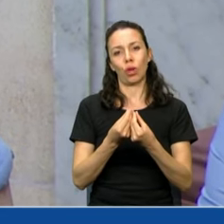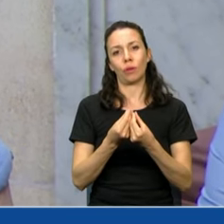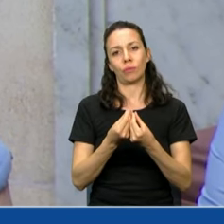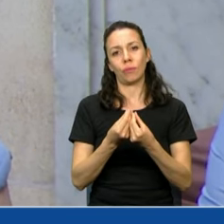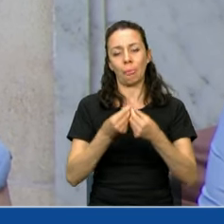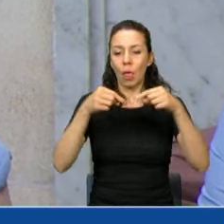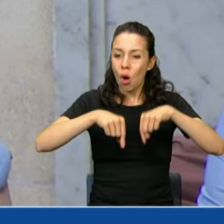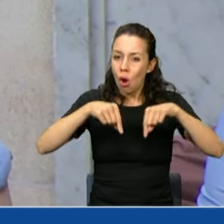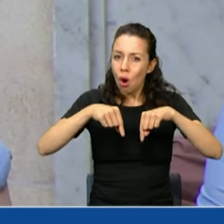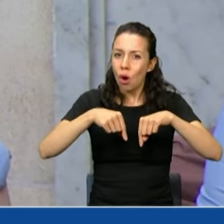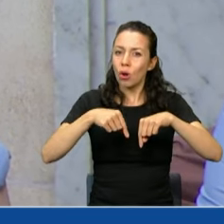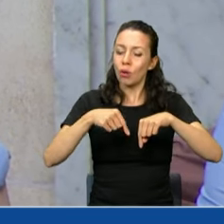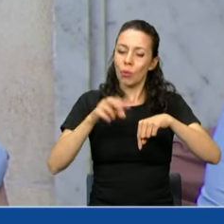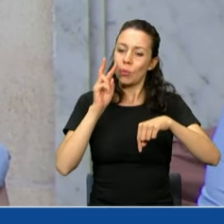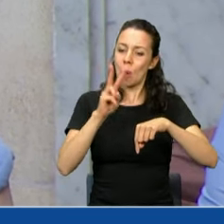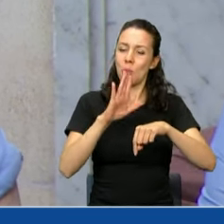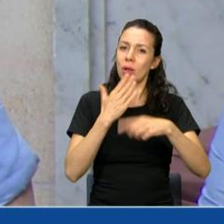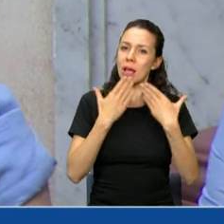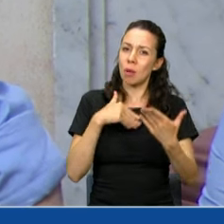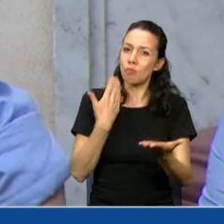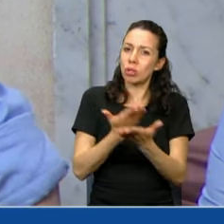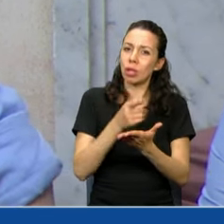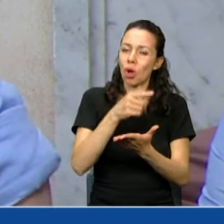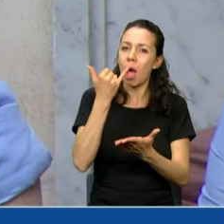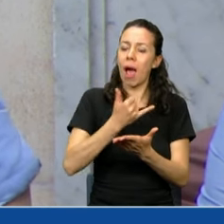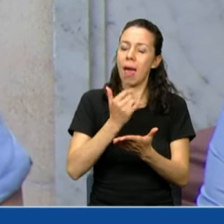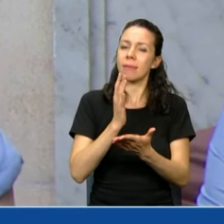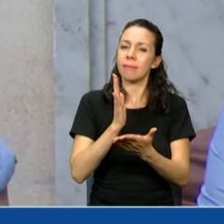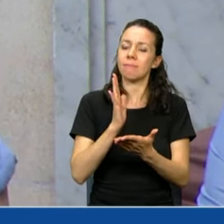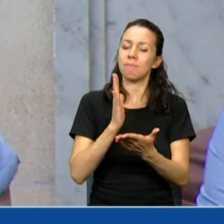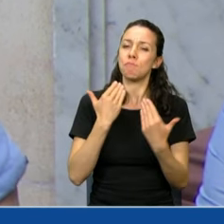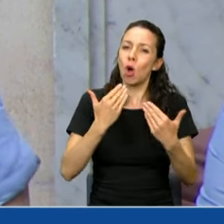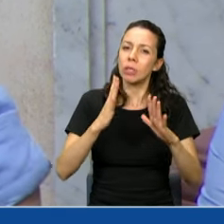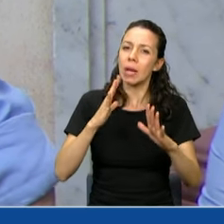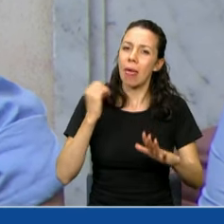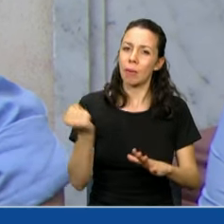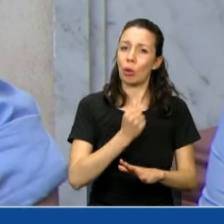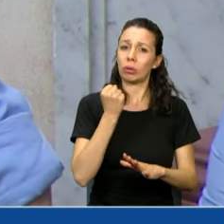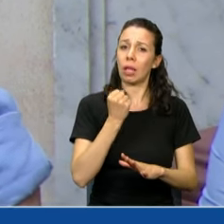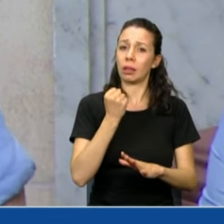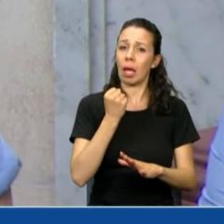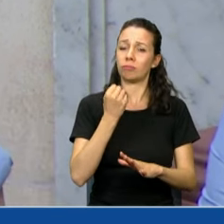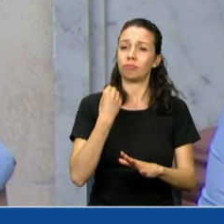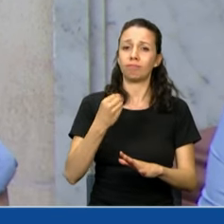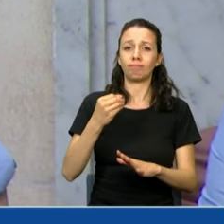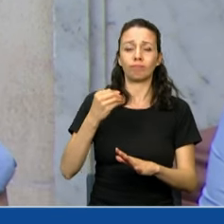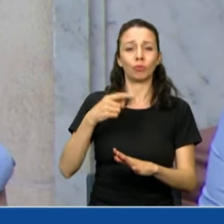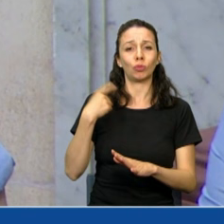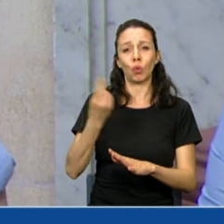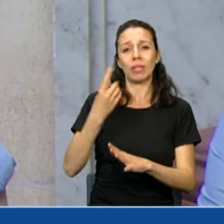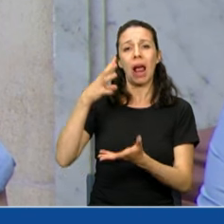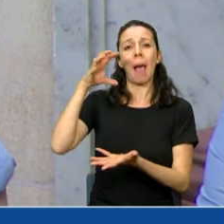es importante es importante porque tenemos una empresa energética de